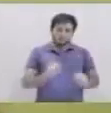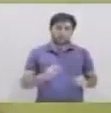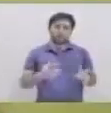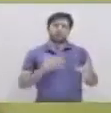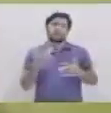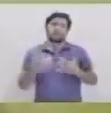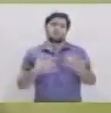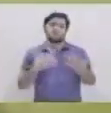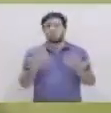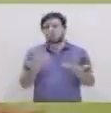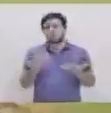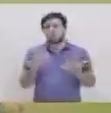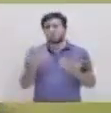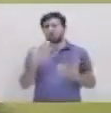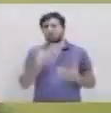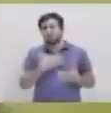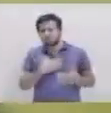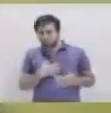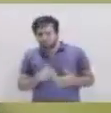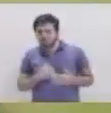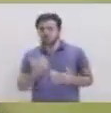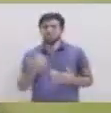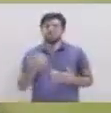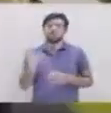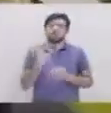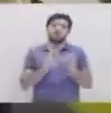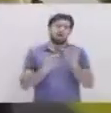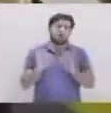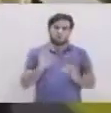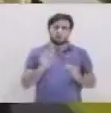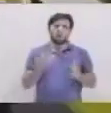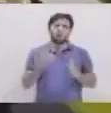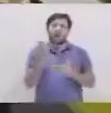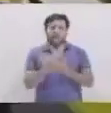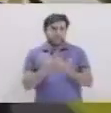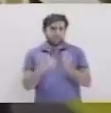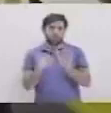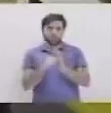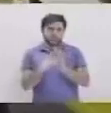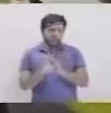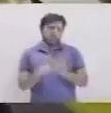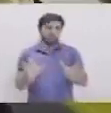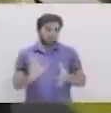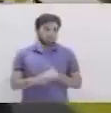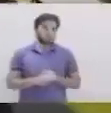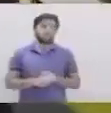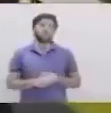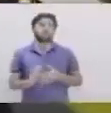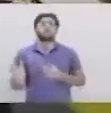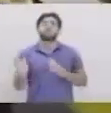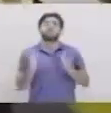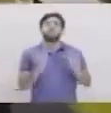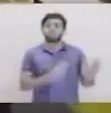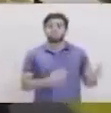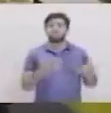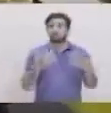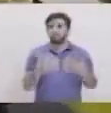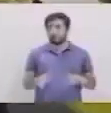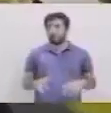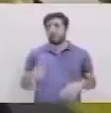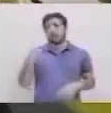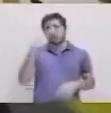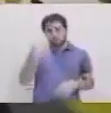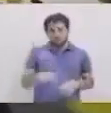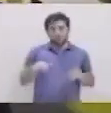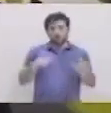tener sentimientos tal vez no de alegría, sino que como de tristeza. Muy bien. Ahora voy a interpretar